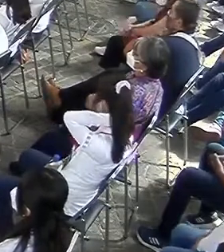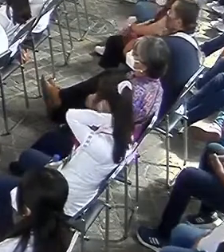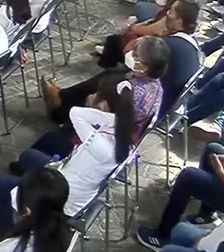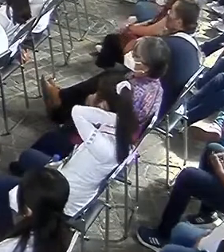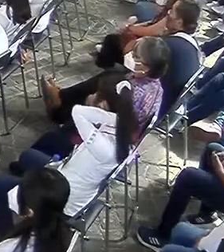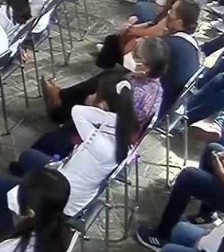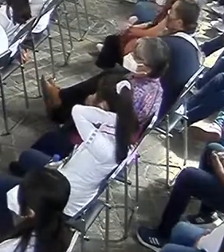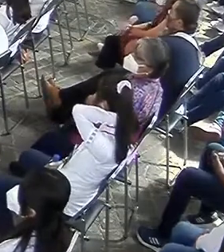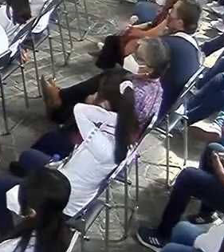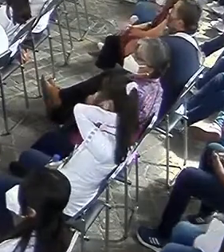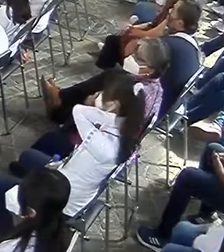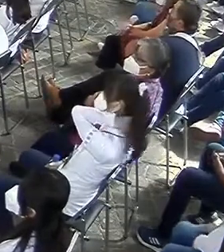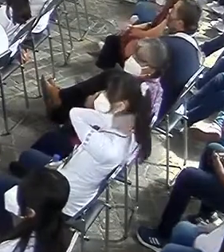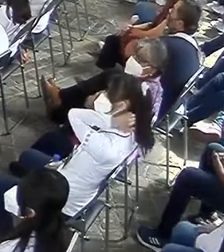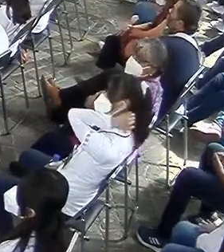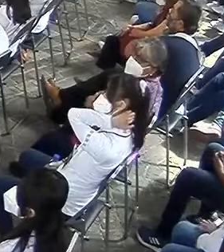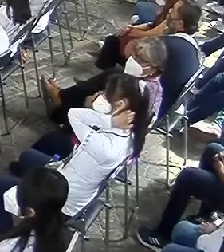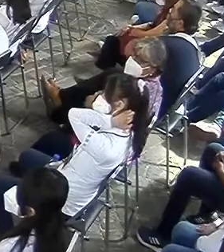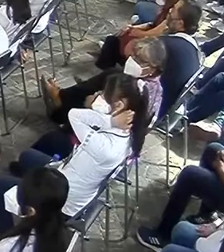Favor de ocupar sus lugares.